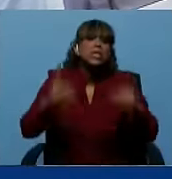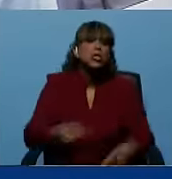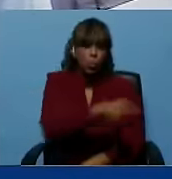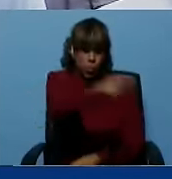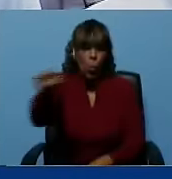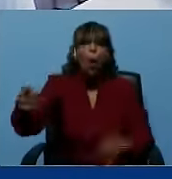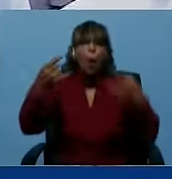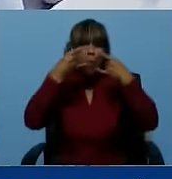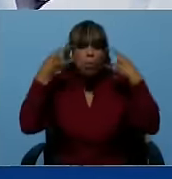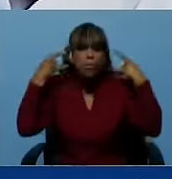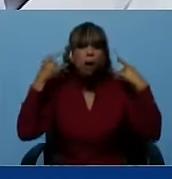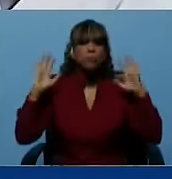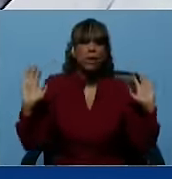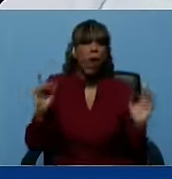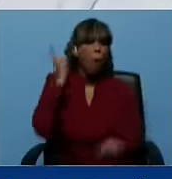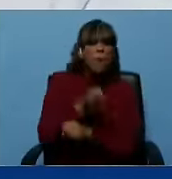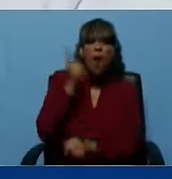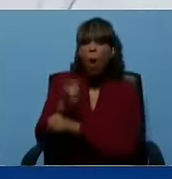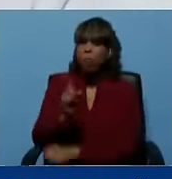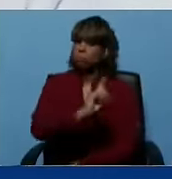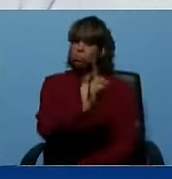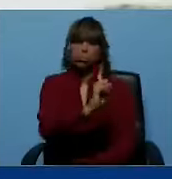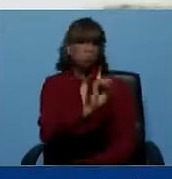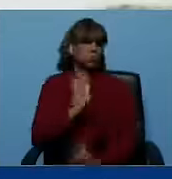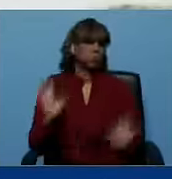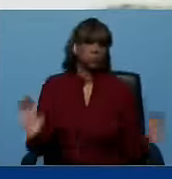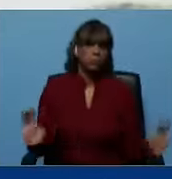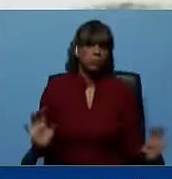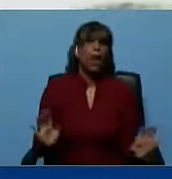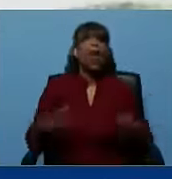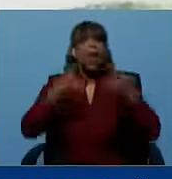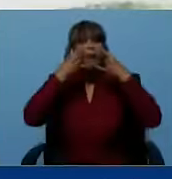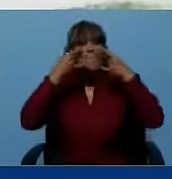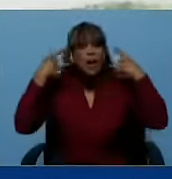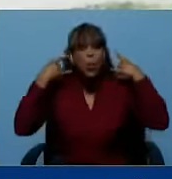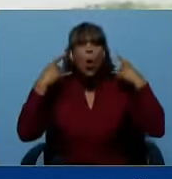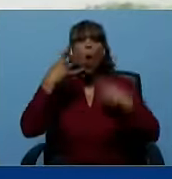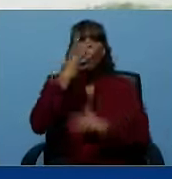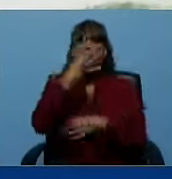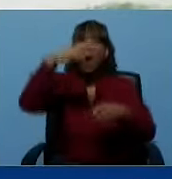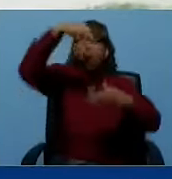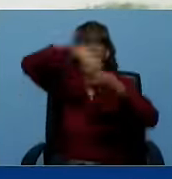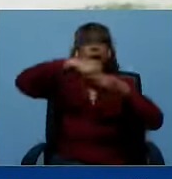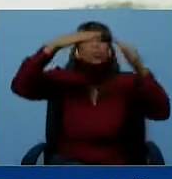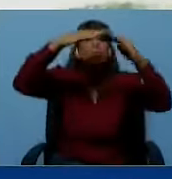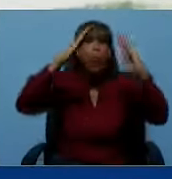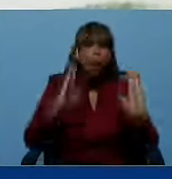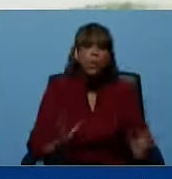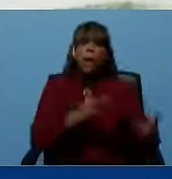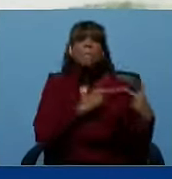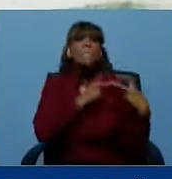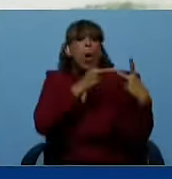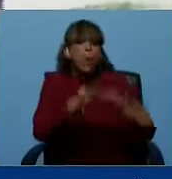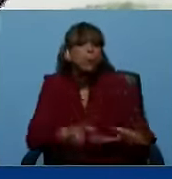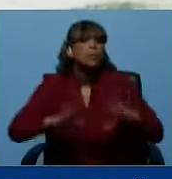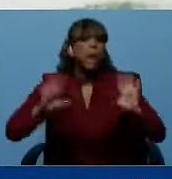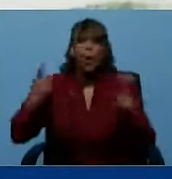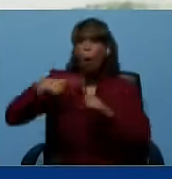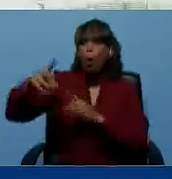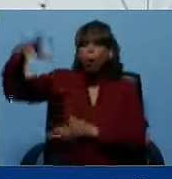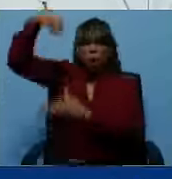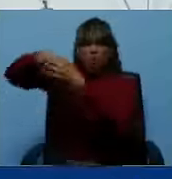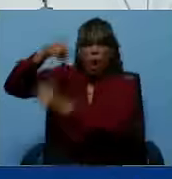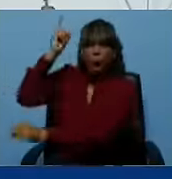todo el mundo a cuidarse. Dije, en la pandemia, cuarentena voluntaria. En otros países